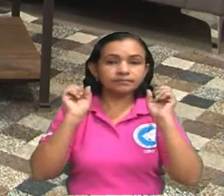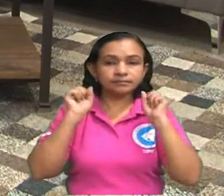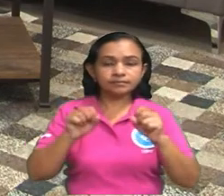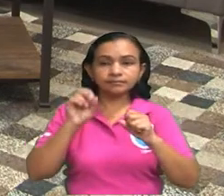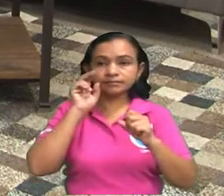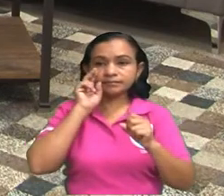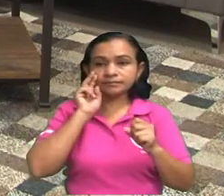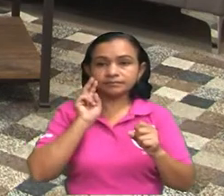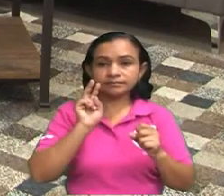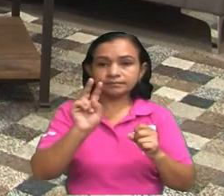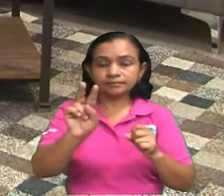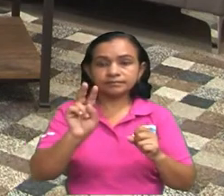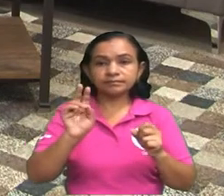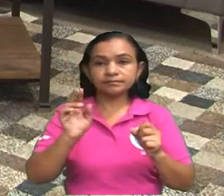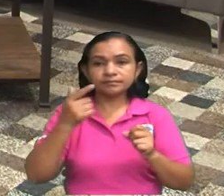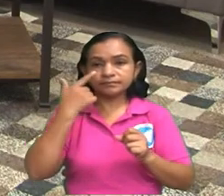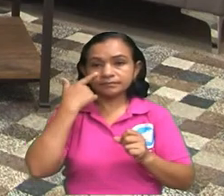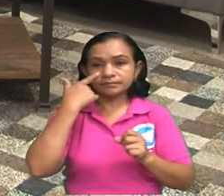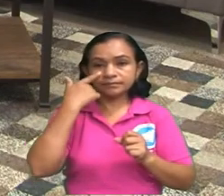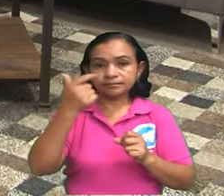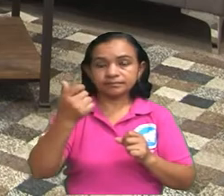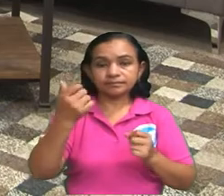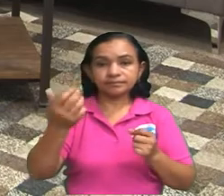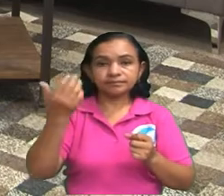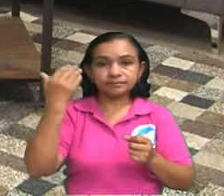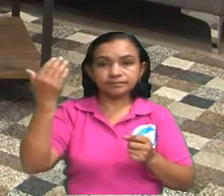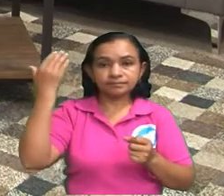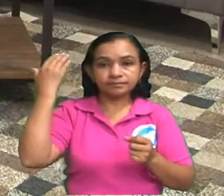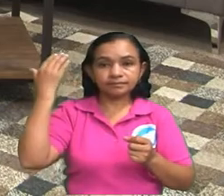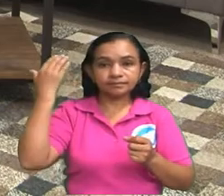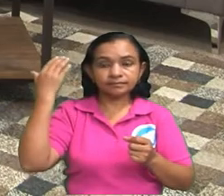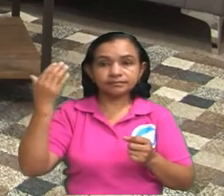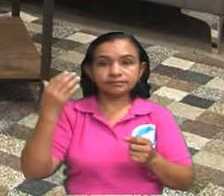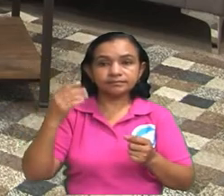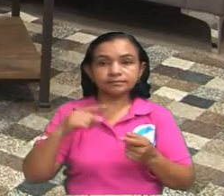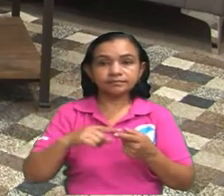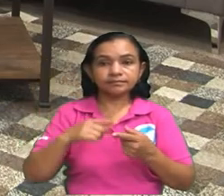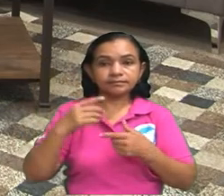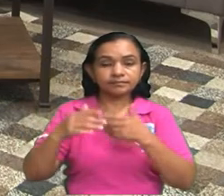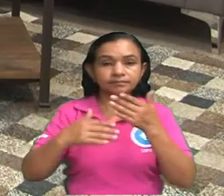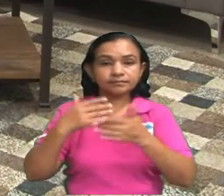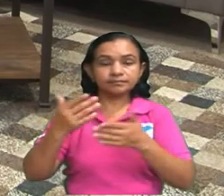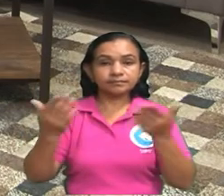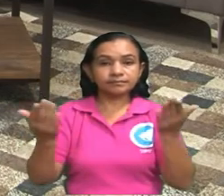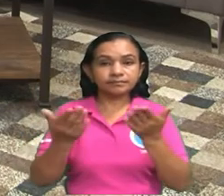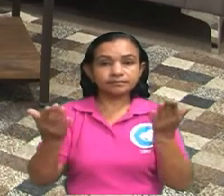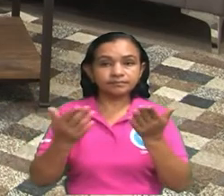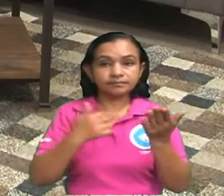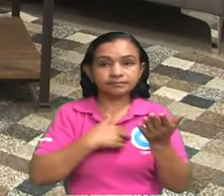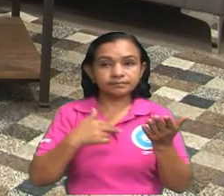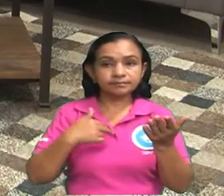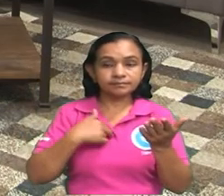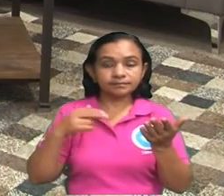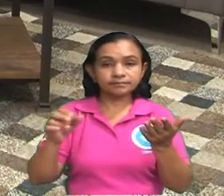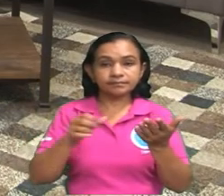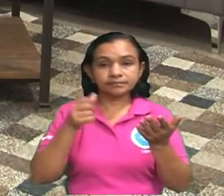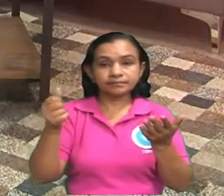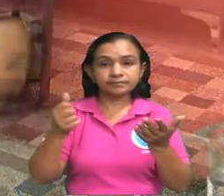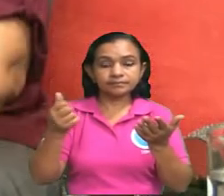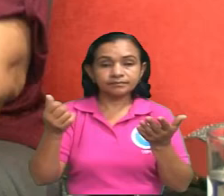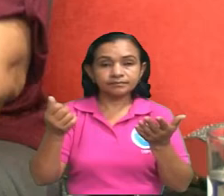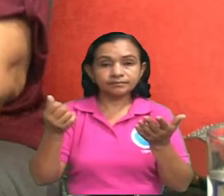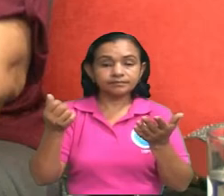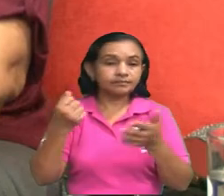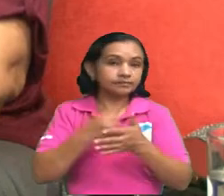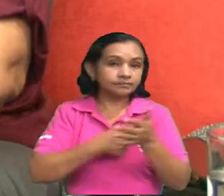allá y conocer también algunas historias y anécdotas dentro de ese proceso insurreccional, porque también hay otros momentos. La lucha en